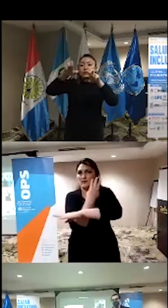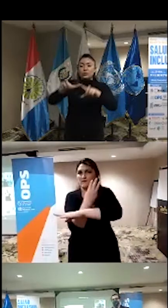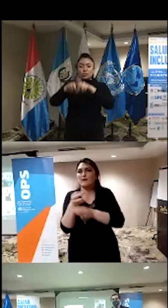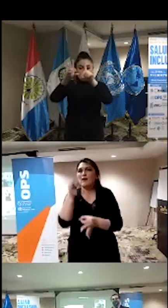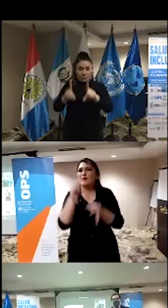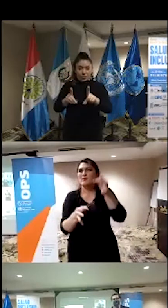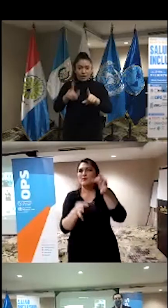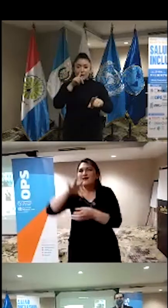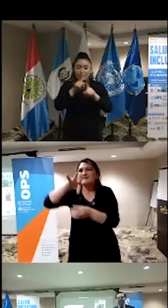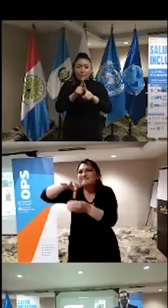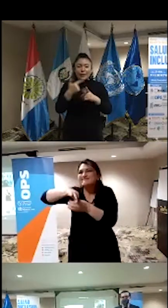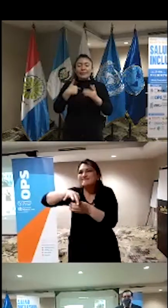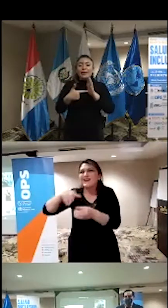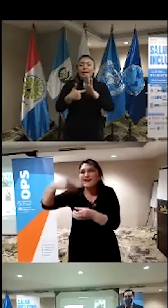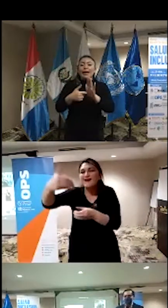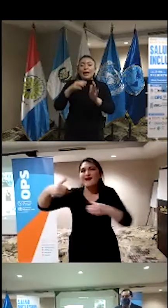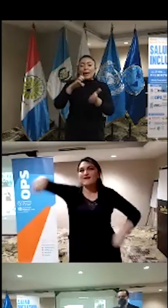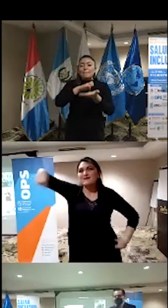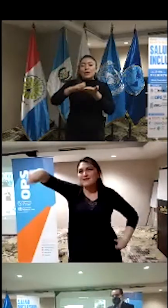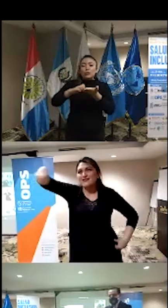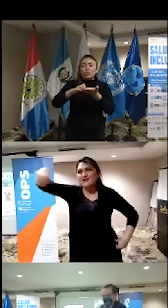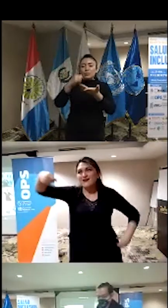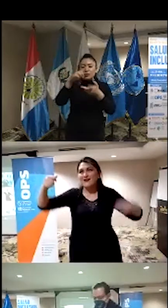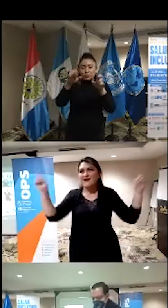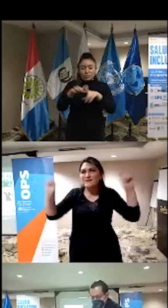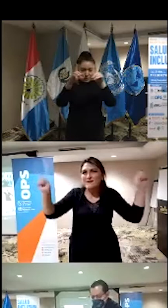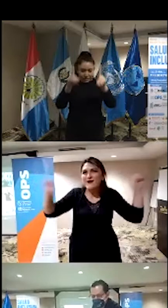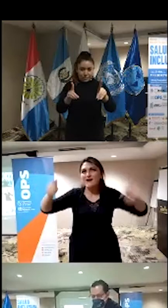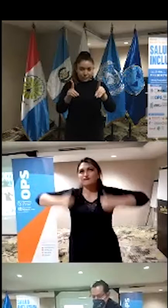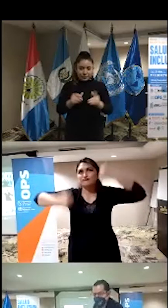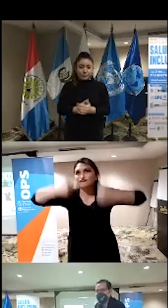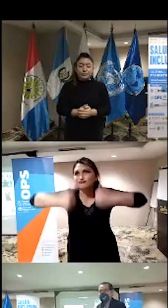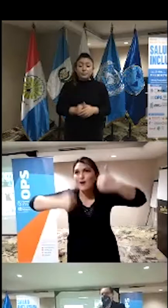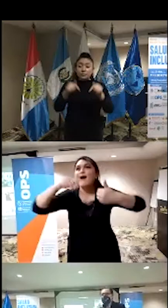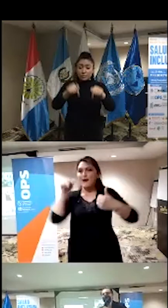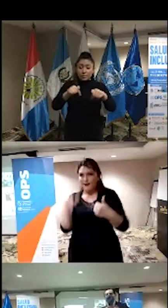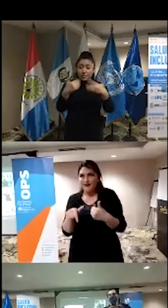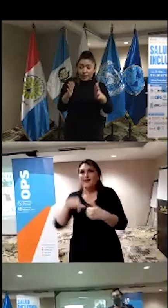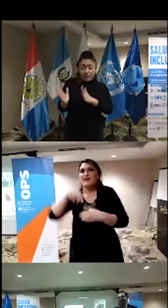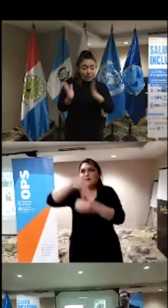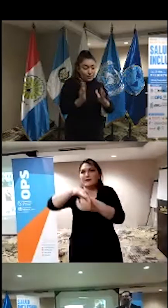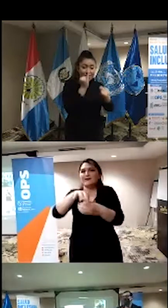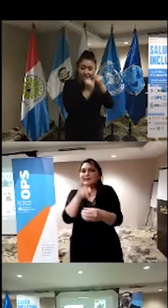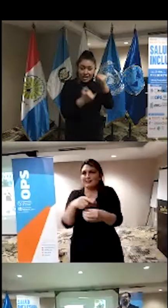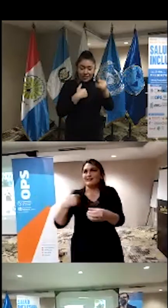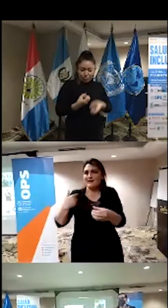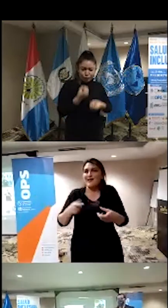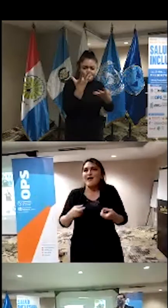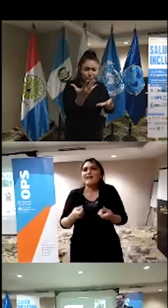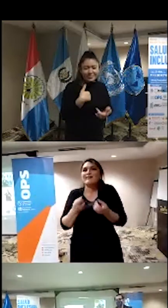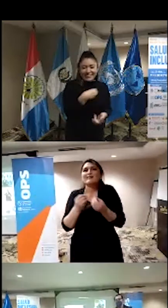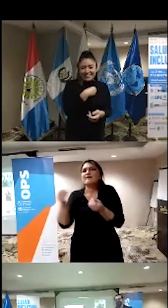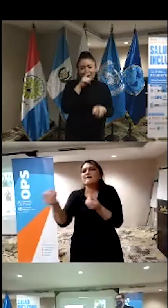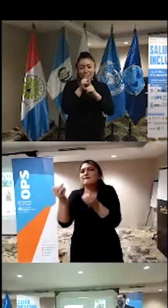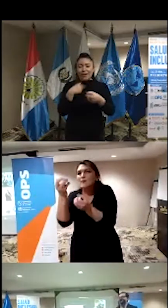y empadronamiento de personas con discapacidad. Y bien, ya en la parte final de mi intervención quisiera, como estamos hablando de